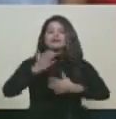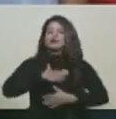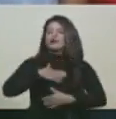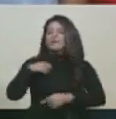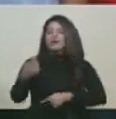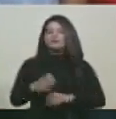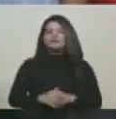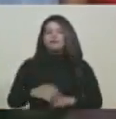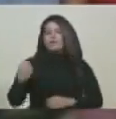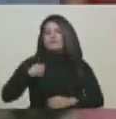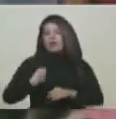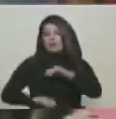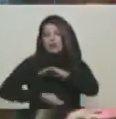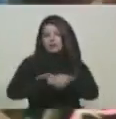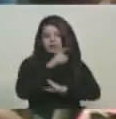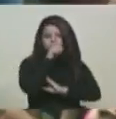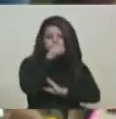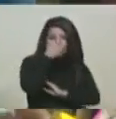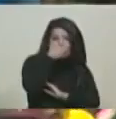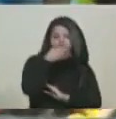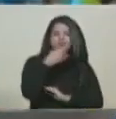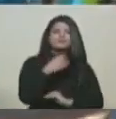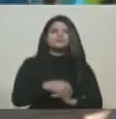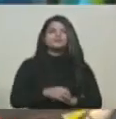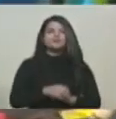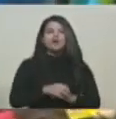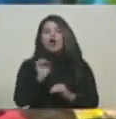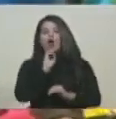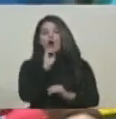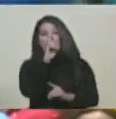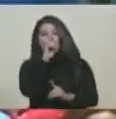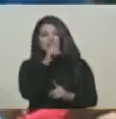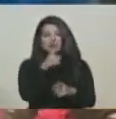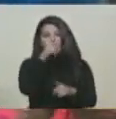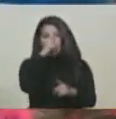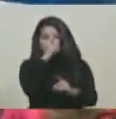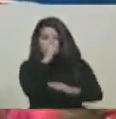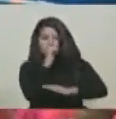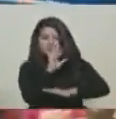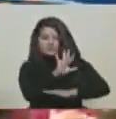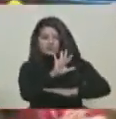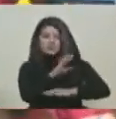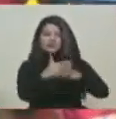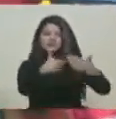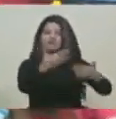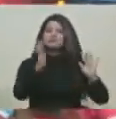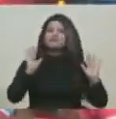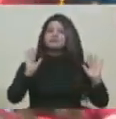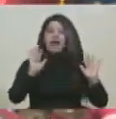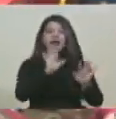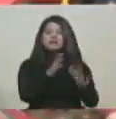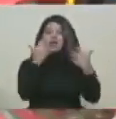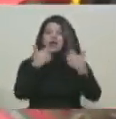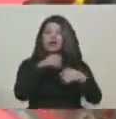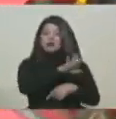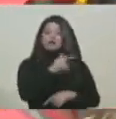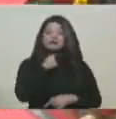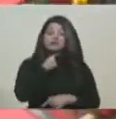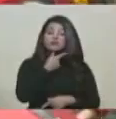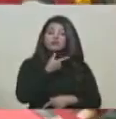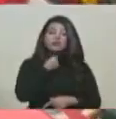Extorsiones SRL, chantajes a la vista, Así harían.